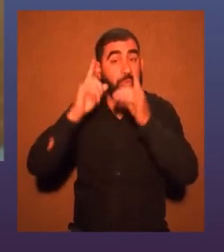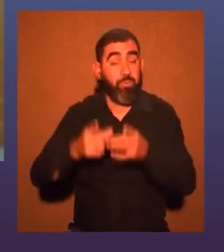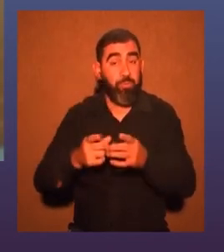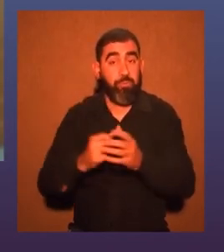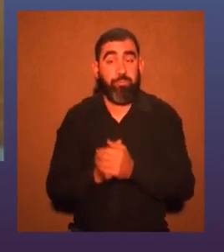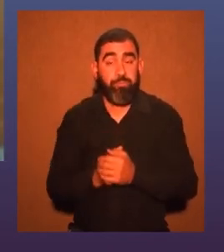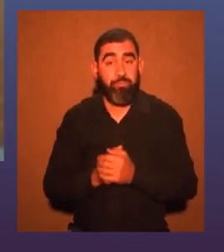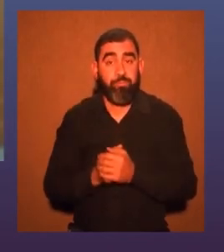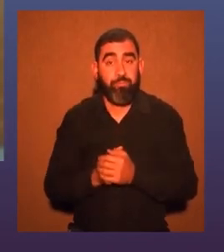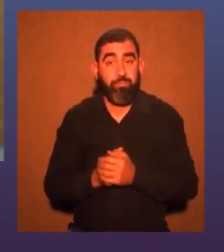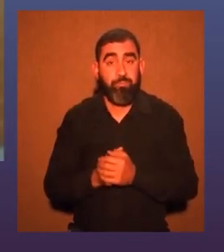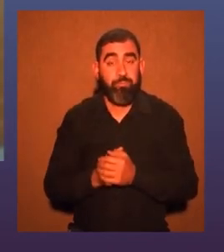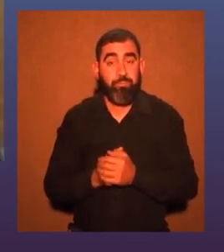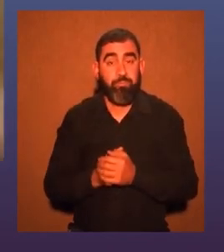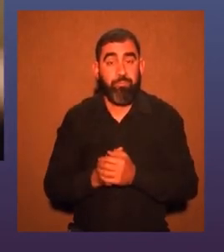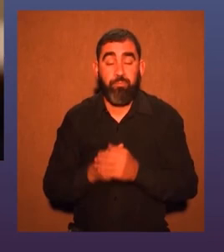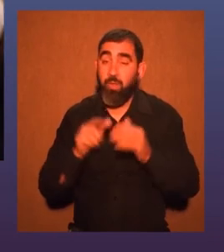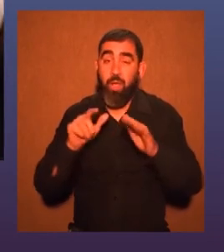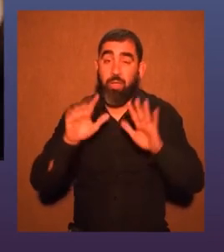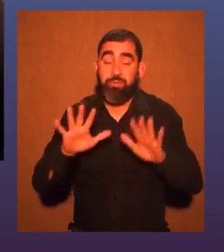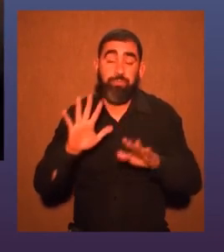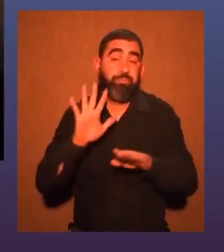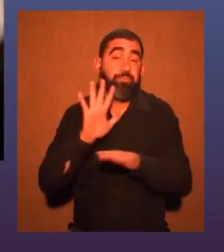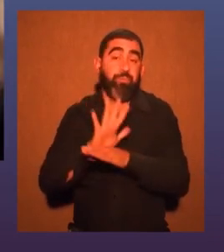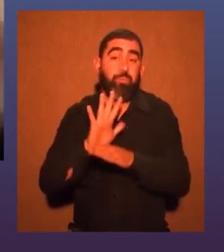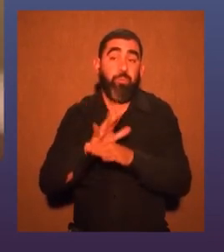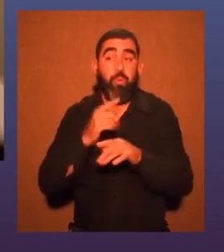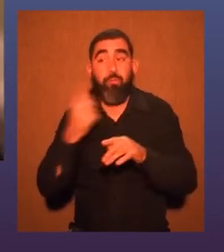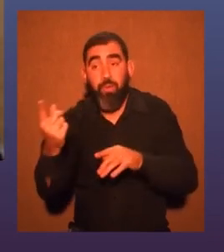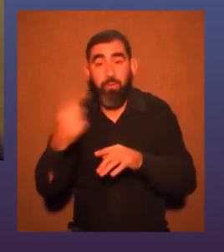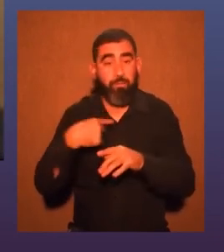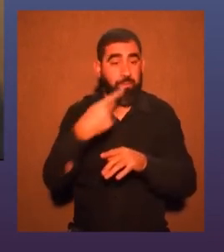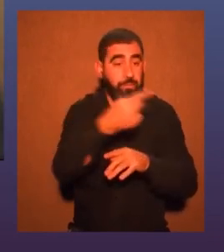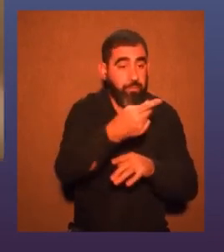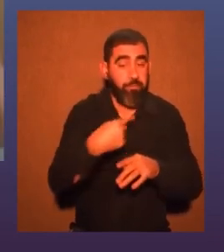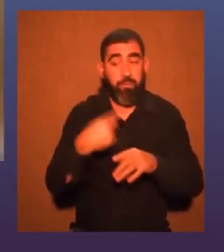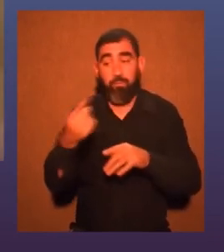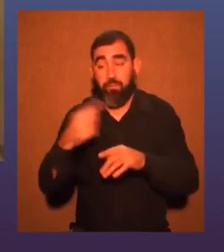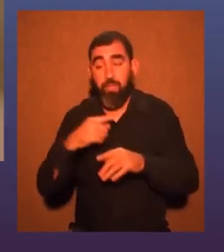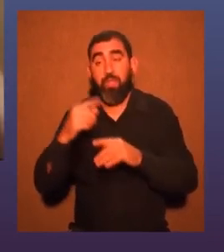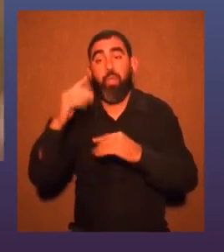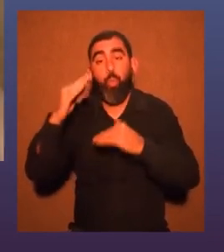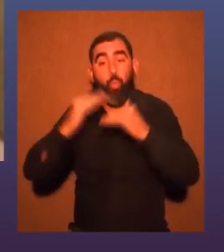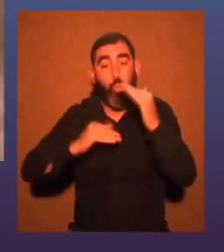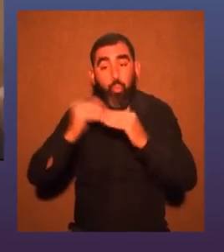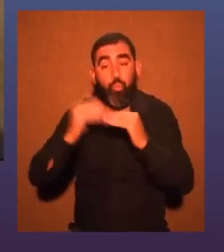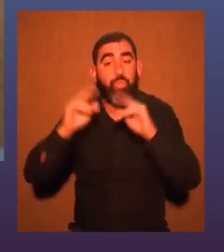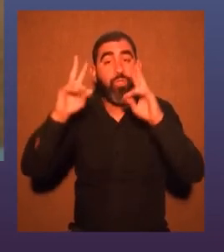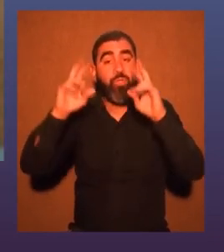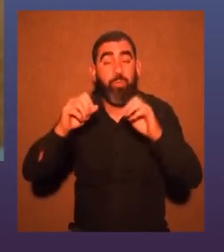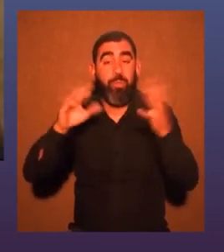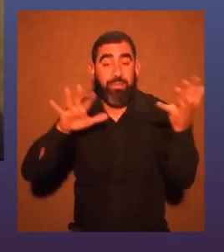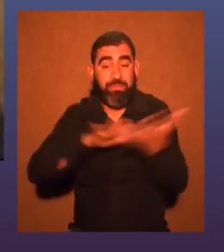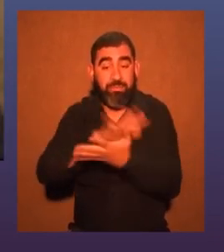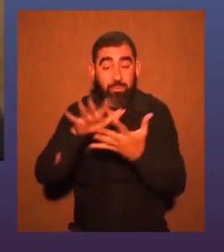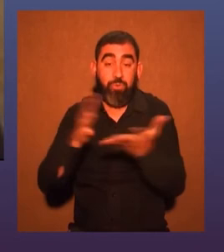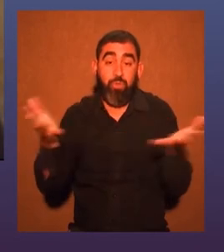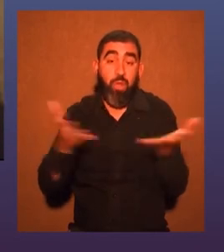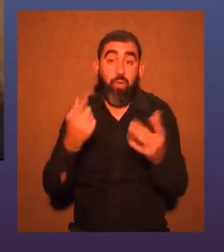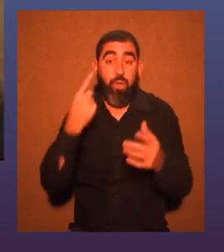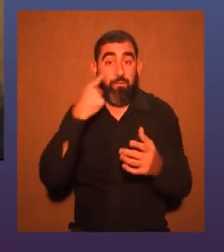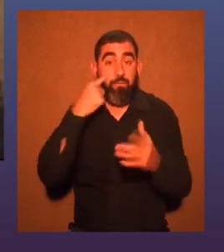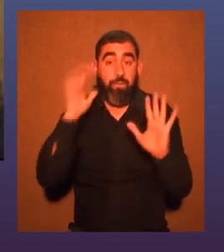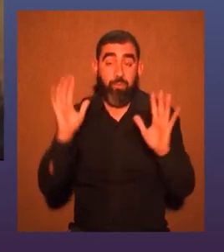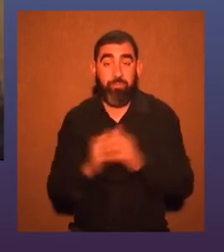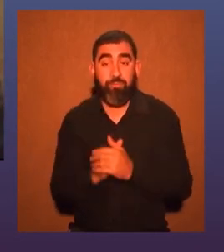nada, pasa eso, ¿no? Estamos como yendo y viniendo todo el tiempo y, bueno, construyendo sobre la situación que estamos viviendo. Sí, sin